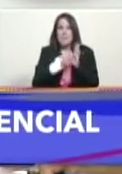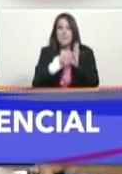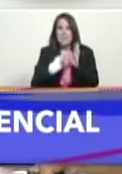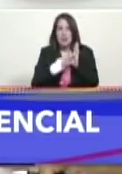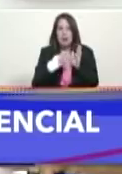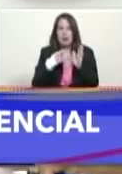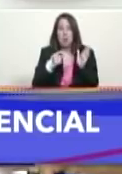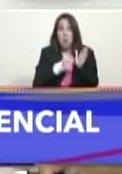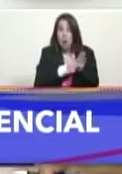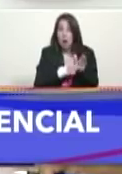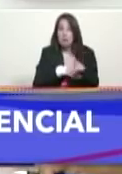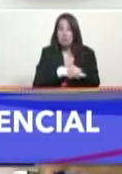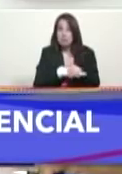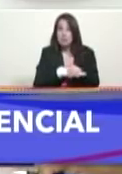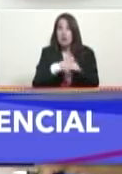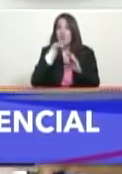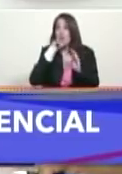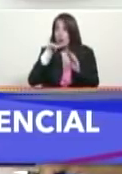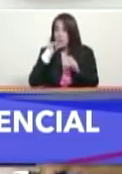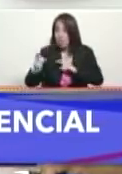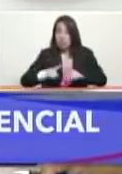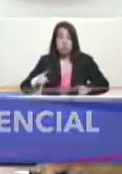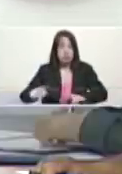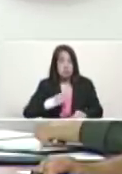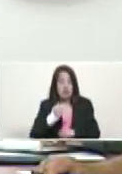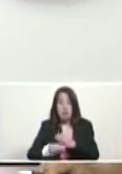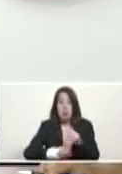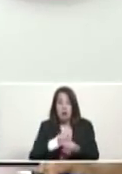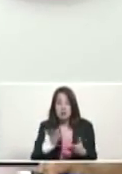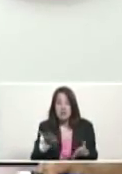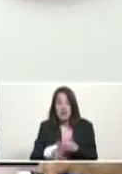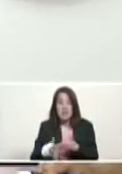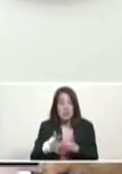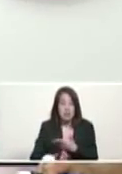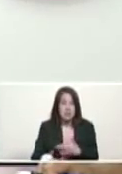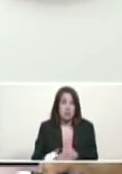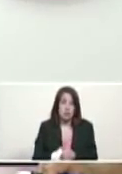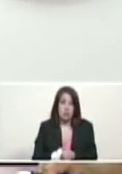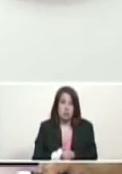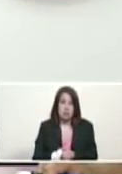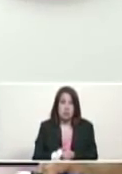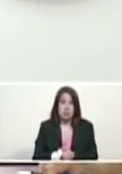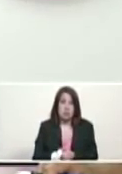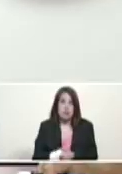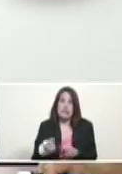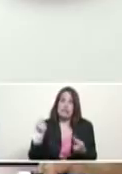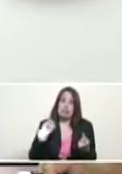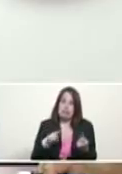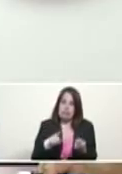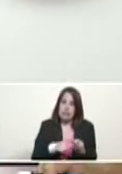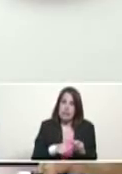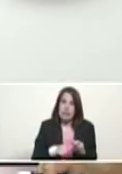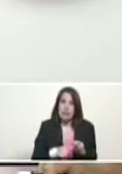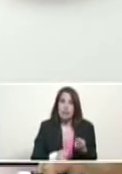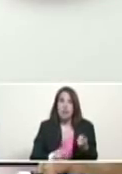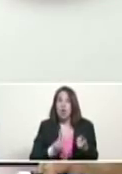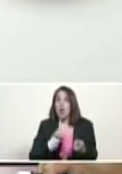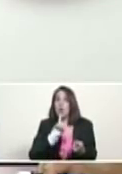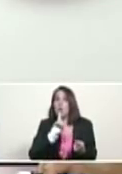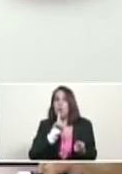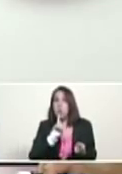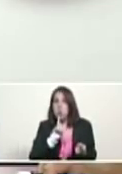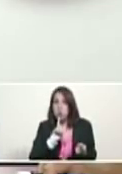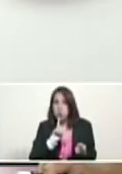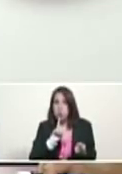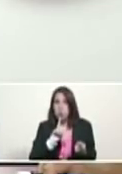para estar bien informado de qué hay que hacer, de qué pasa, etcétera, etcétera. Tener sus juegos de velas, claro que sí,